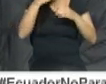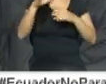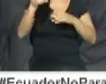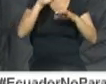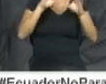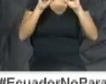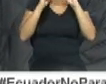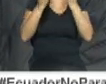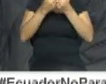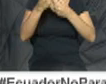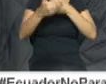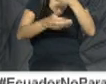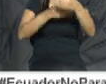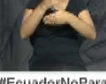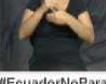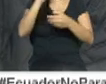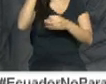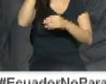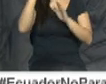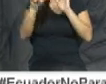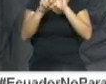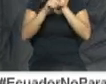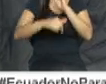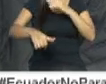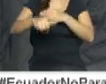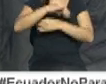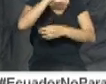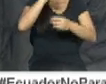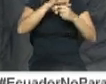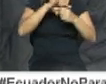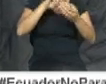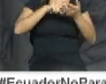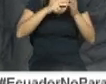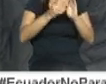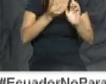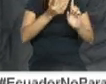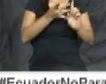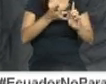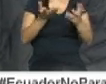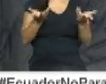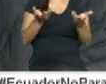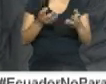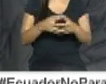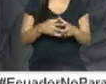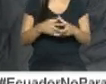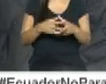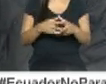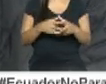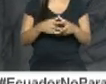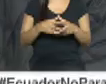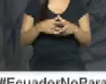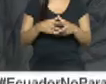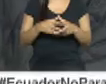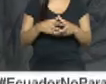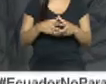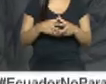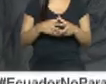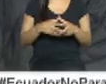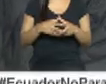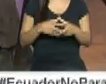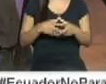legitimar procesos que han sido legítimamente y democráticamente posicionados y válidos, ¿no? Ya, entonces,